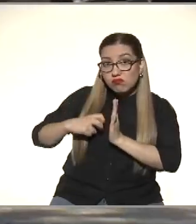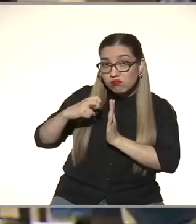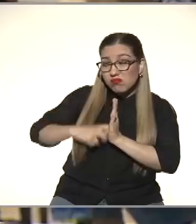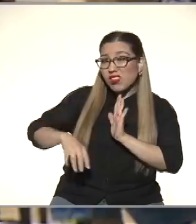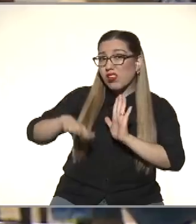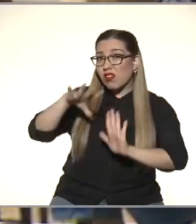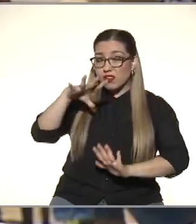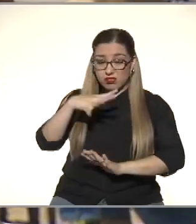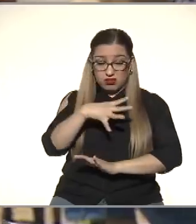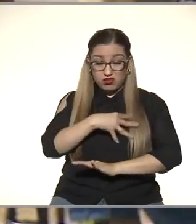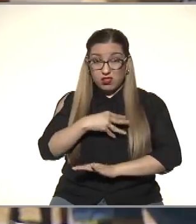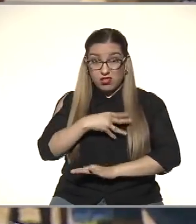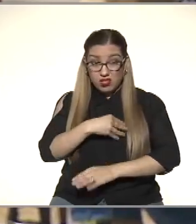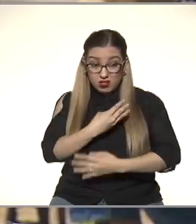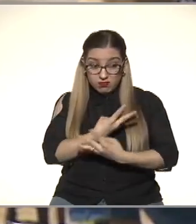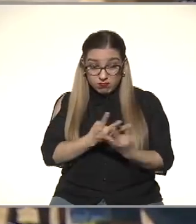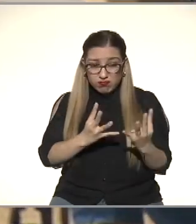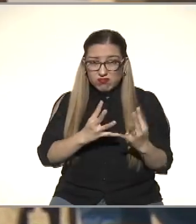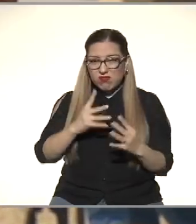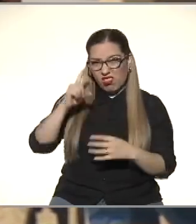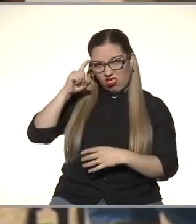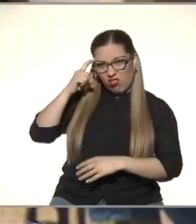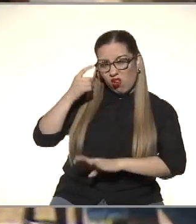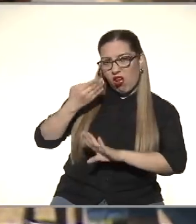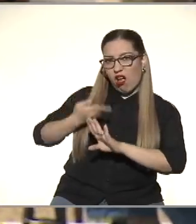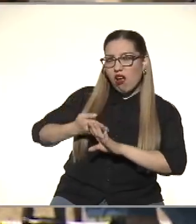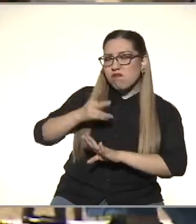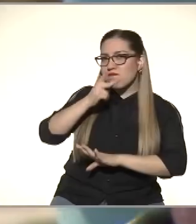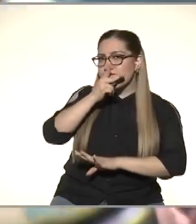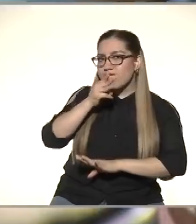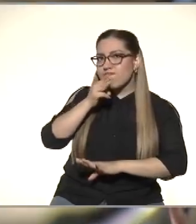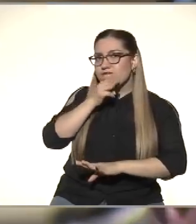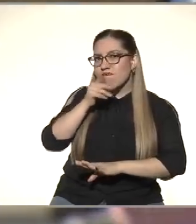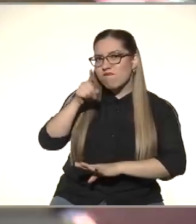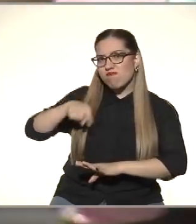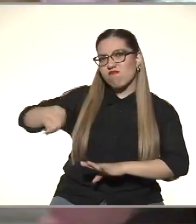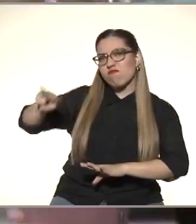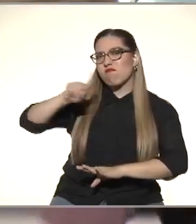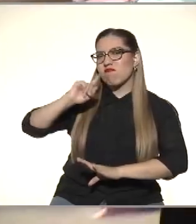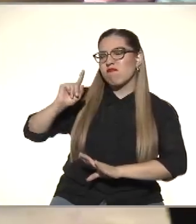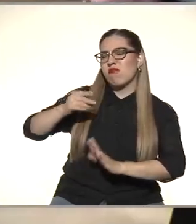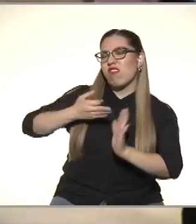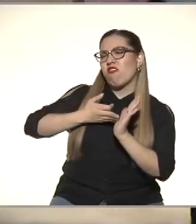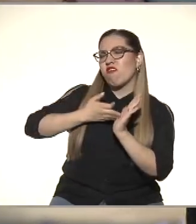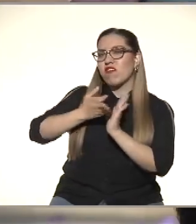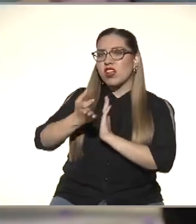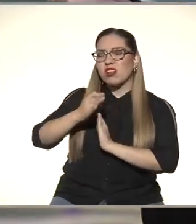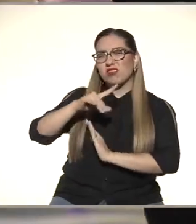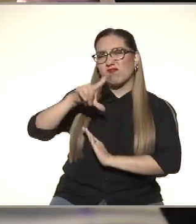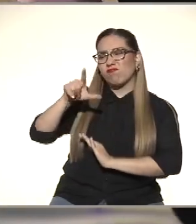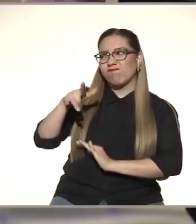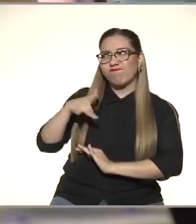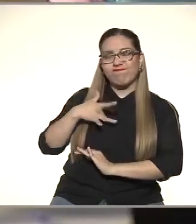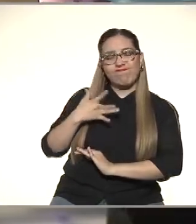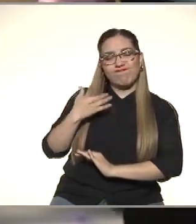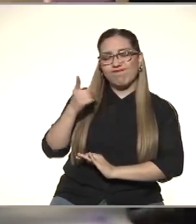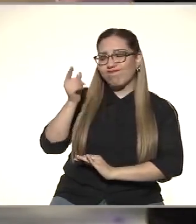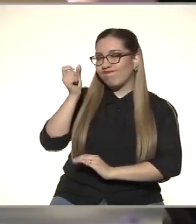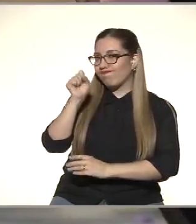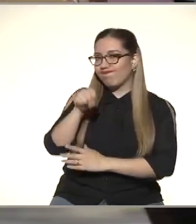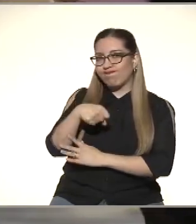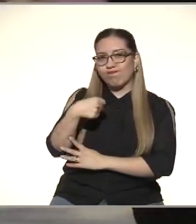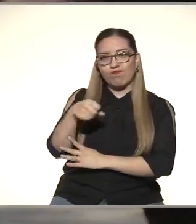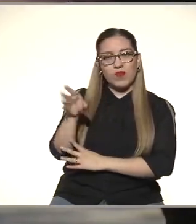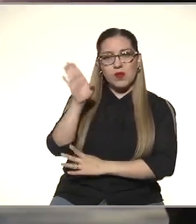o hijos no solo se enojan con el padre o la madre que fue infiel, sino que hasta terminan decepcionados y resentidos con el